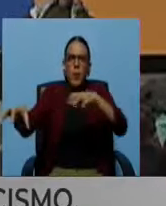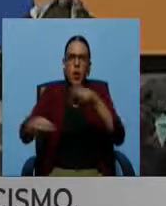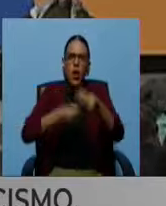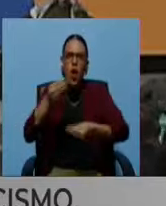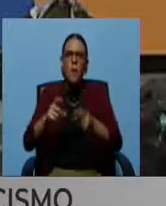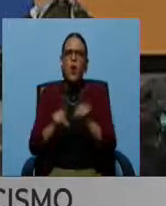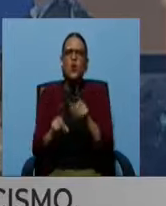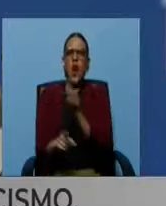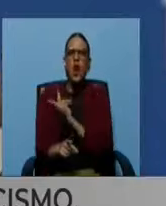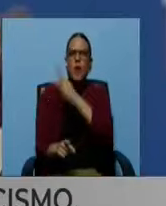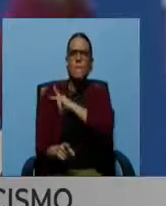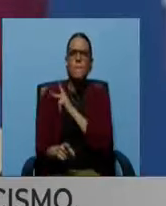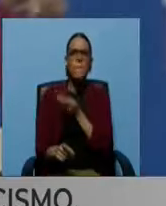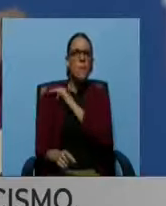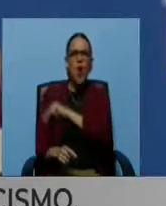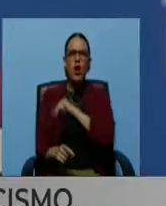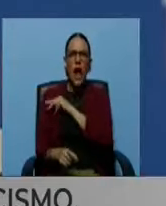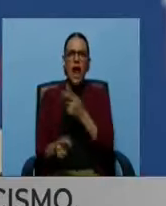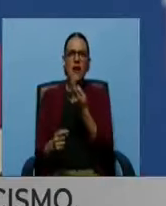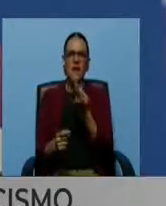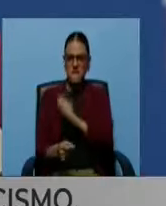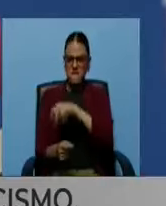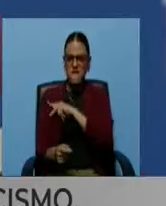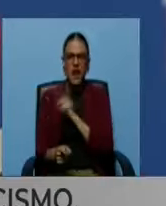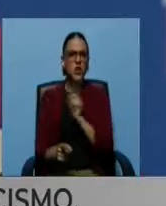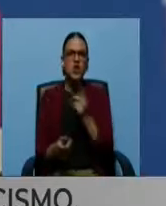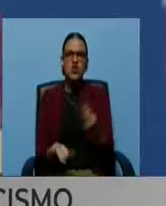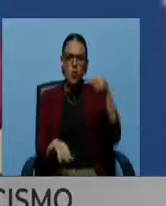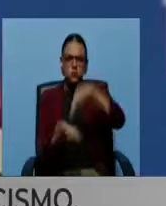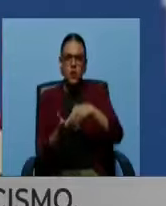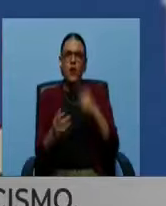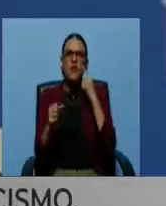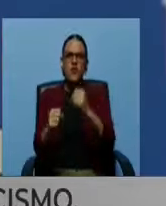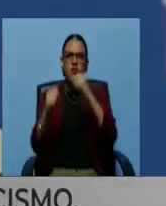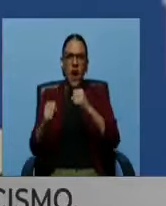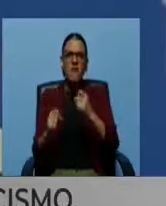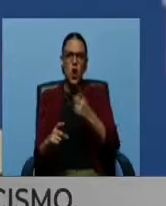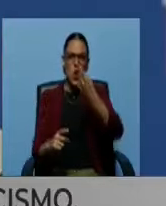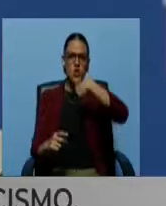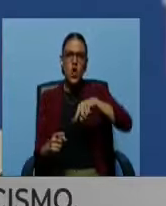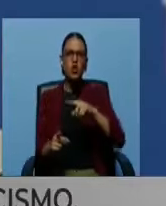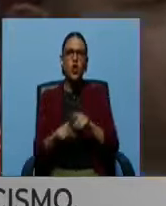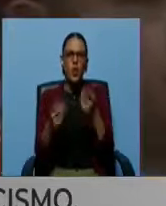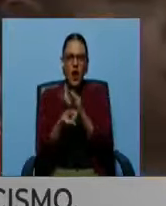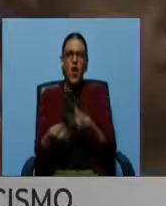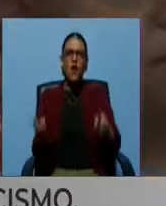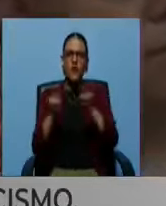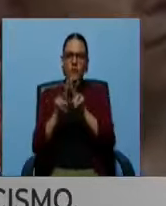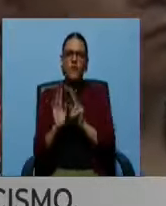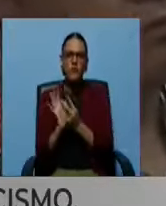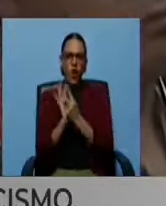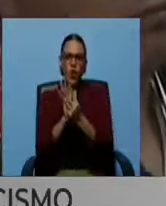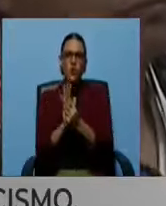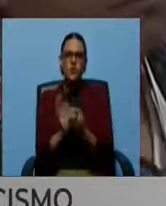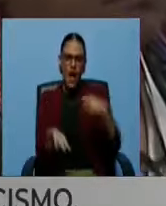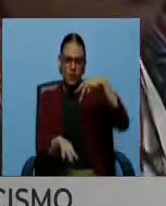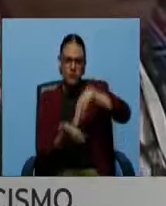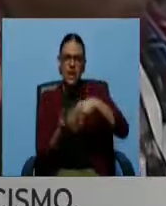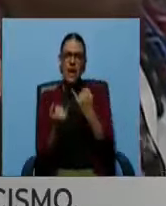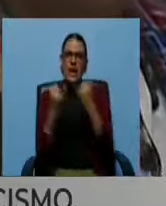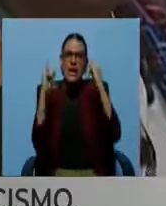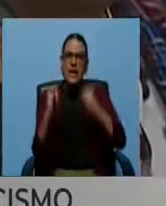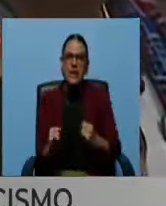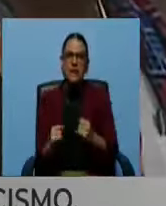doble moral que no les permite plantarse frente a los pueblos dignos y libres como los nuestros. No tienen